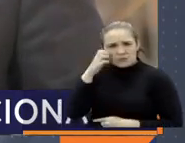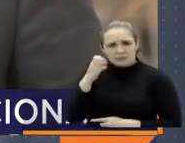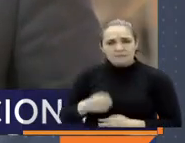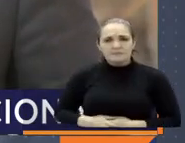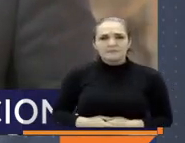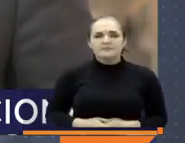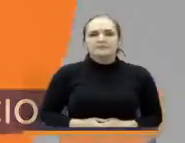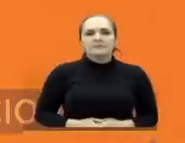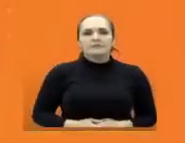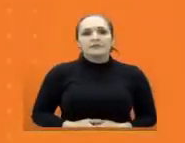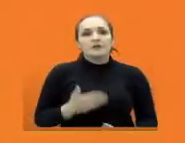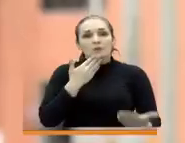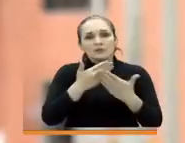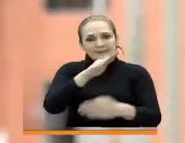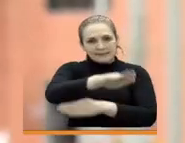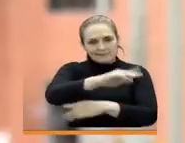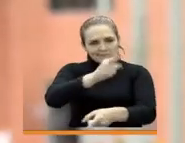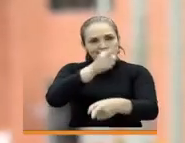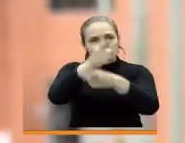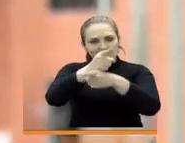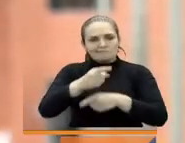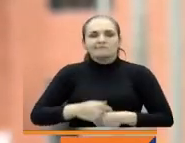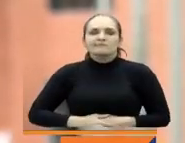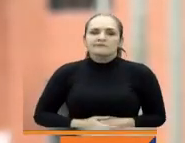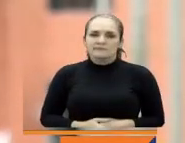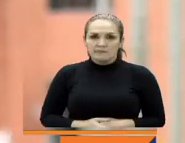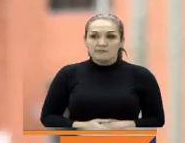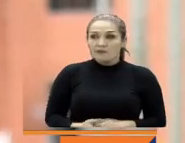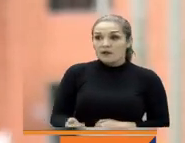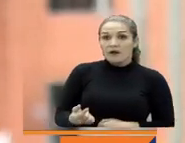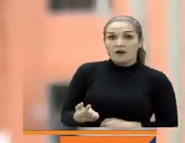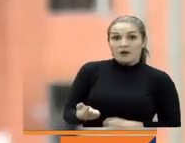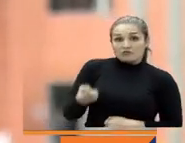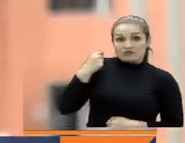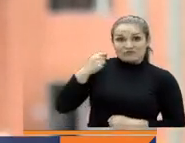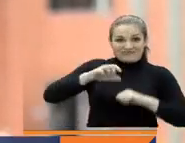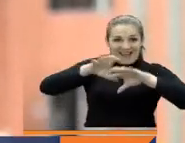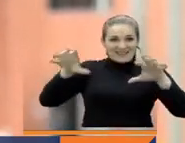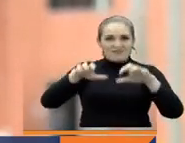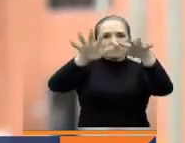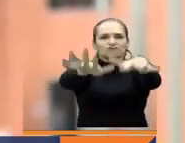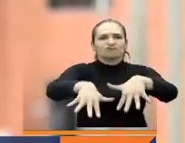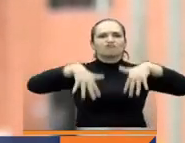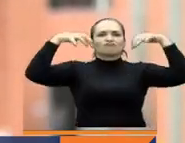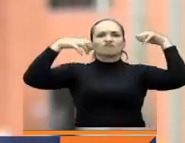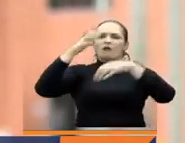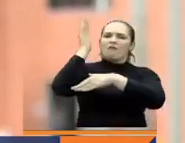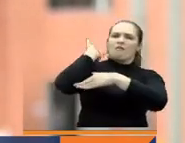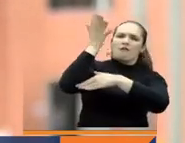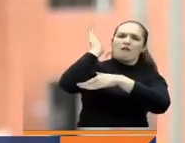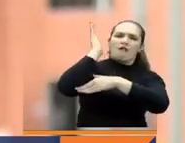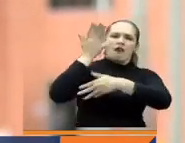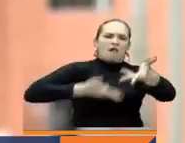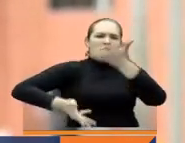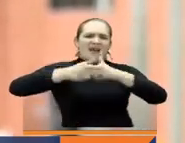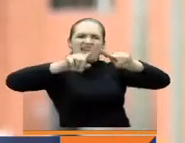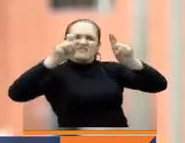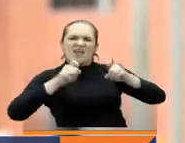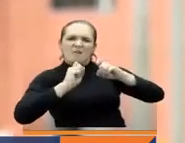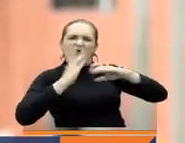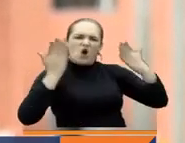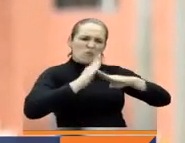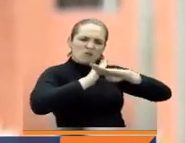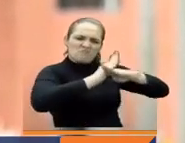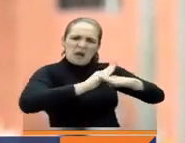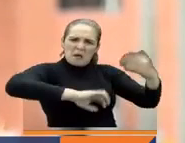José Fernando, muy buenas tardes. Efectivamente, durante el desarrollo de este seminario, el presidente Iván Duque se refirió al tema del terrorismo. Ha dicho que es una